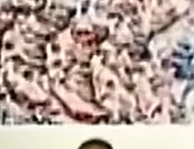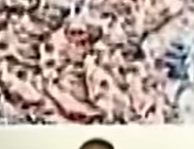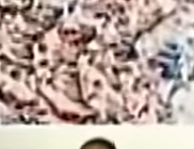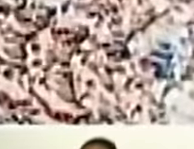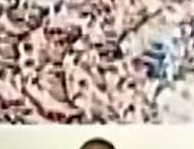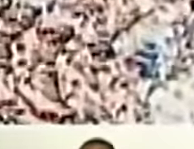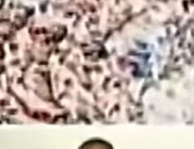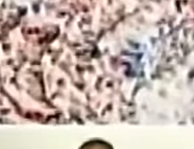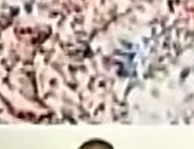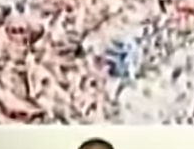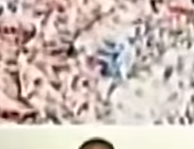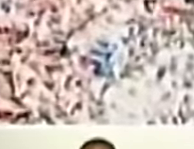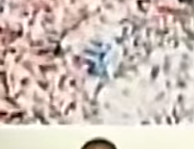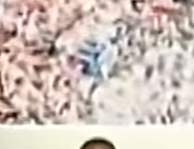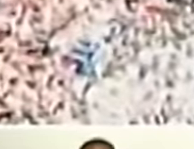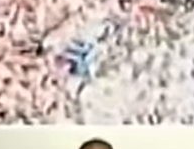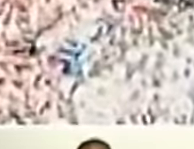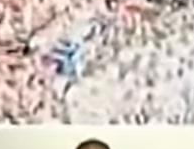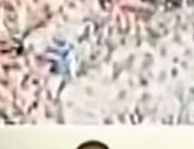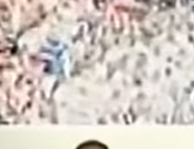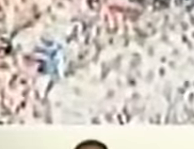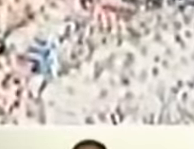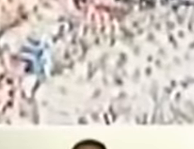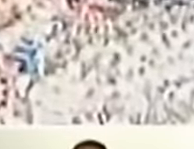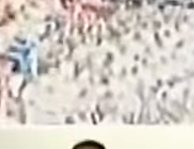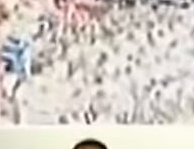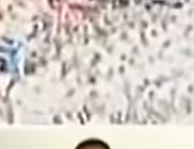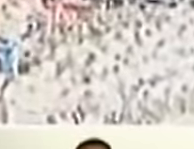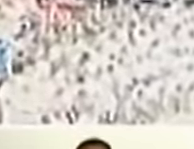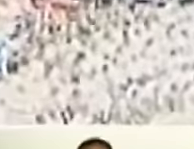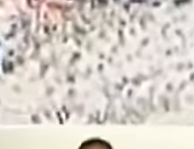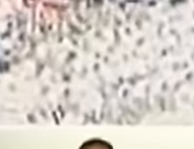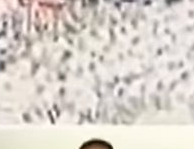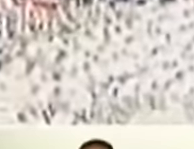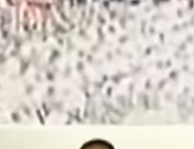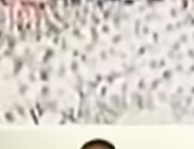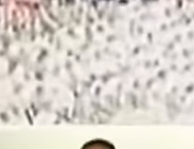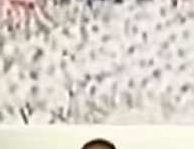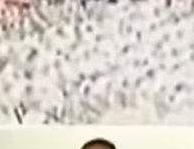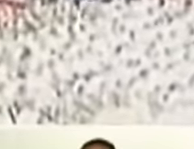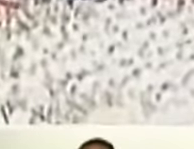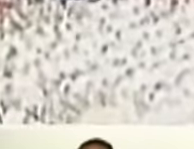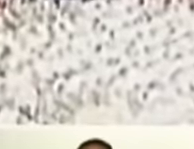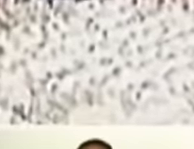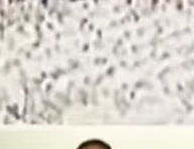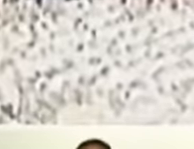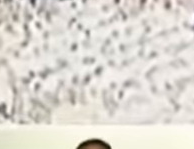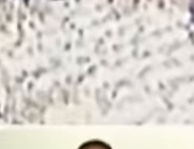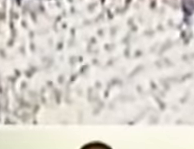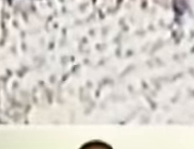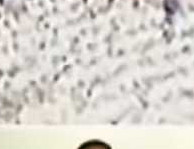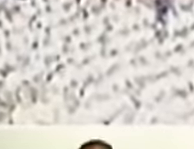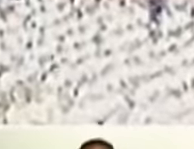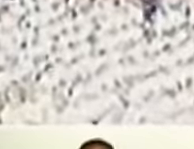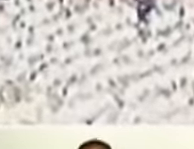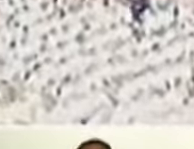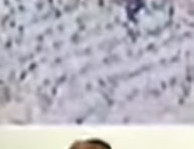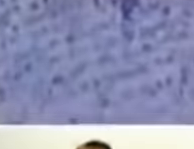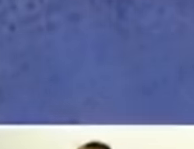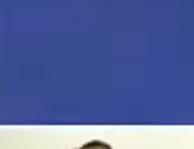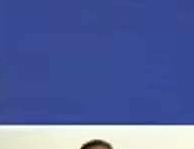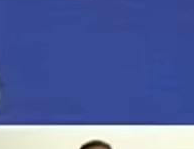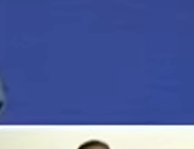Pido excusa si he sido muy largo en la exposición, pero son muchos elementos históricos de los cuales hay que aprender,